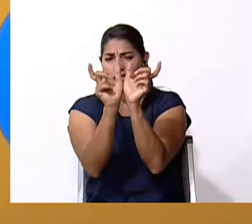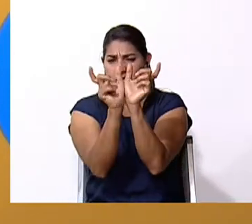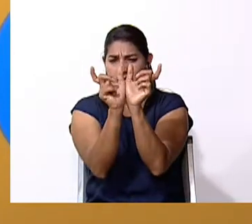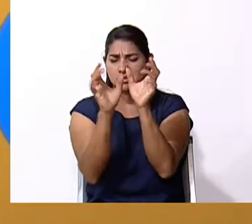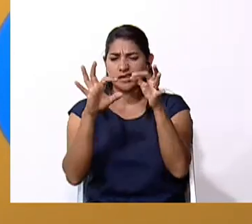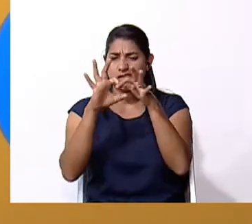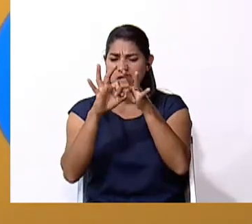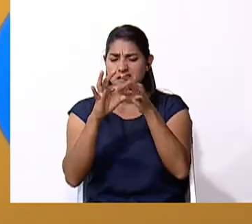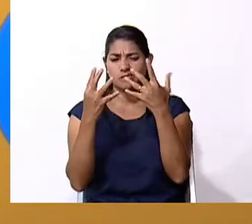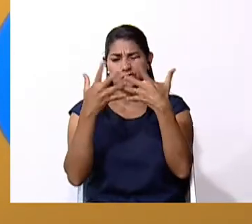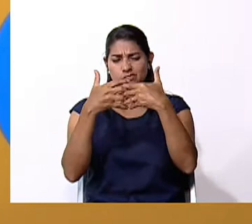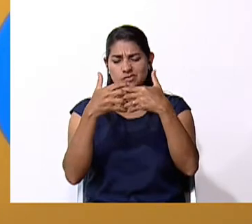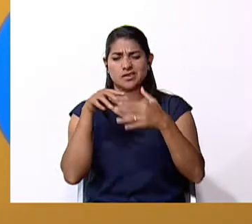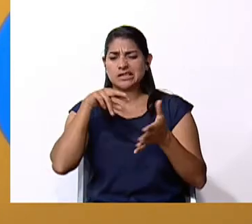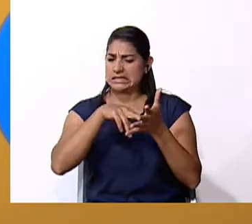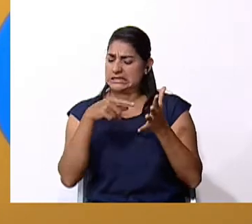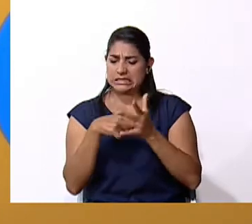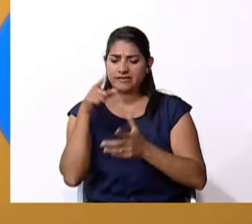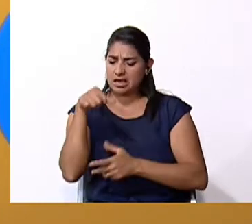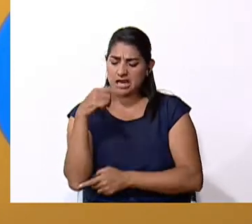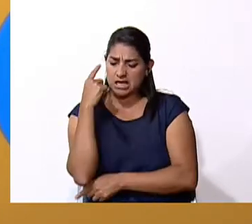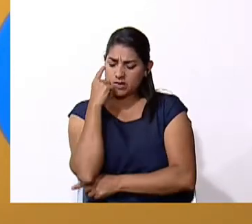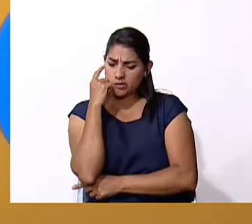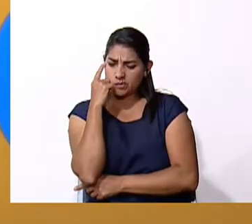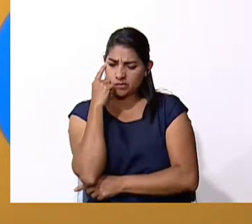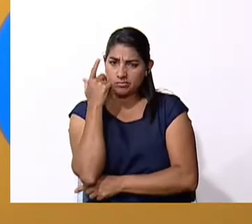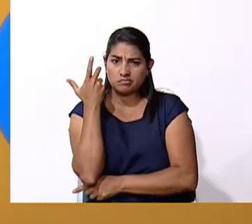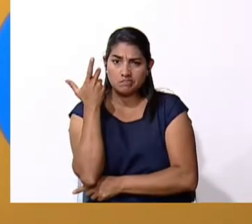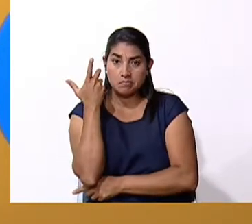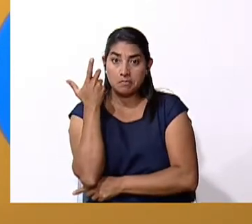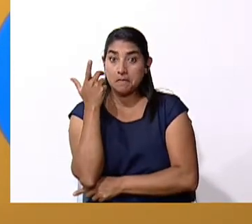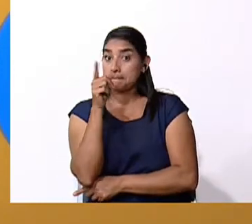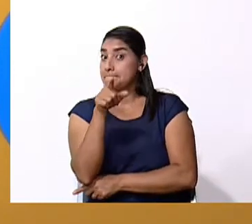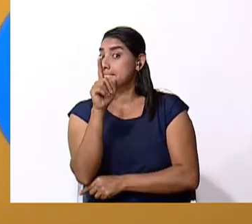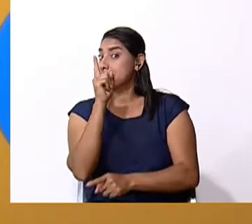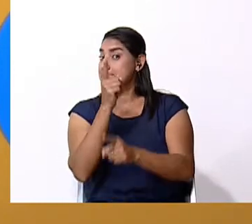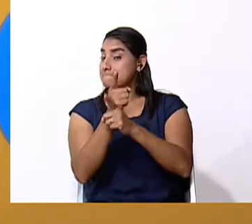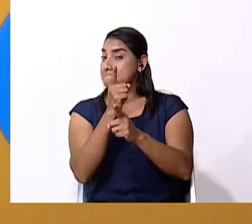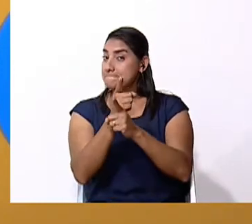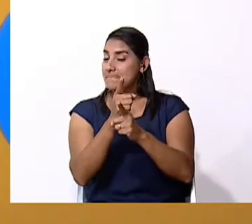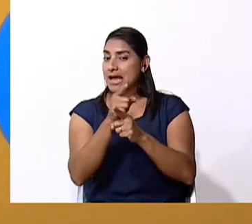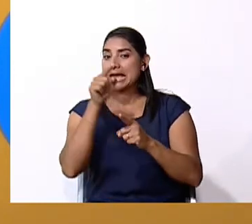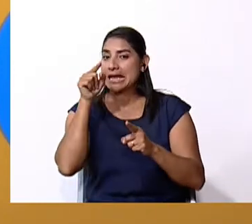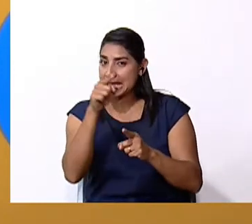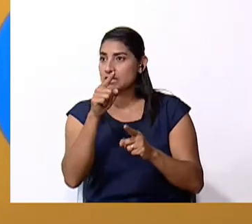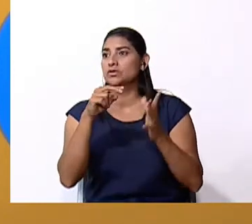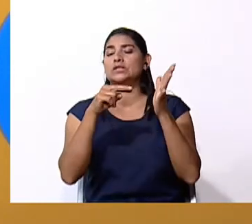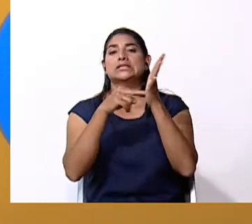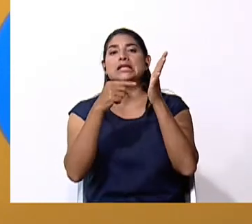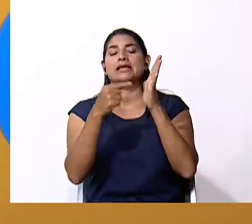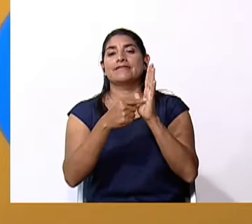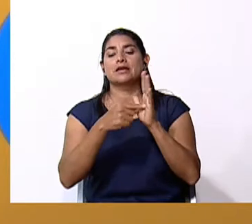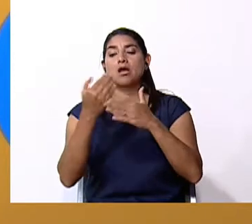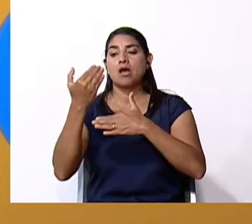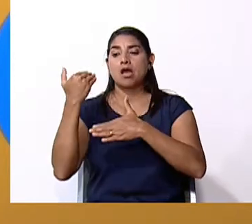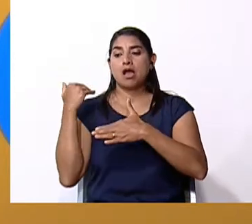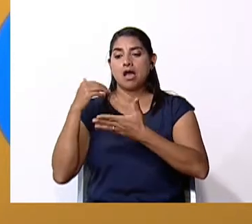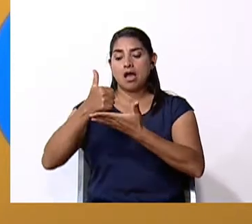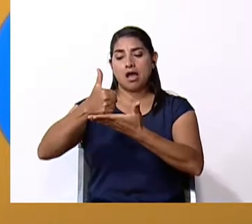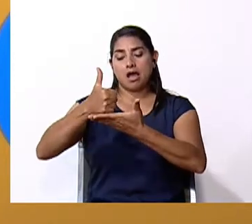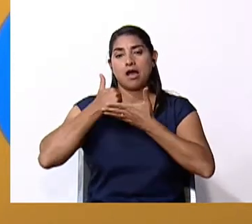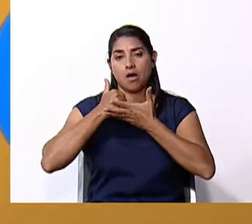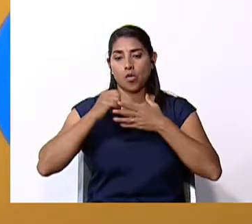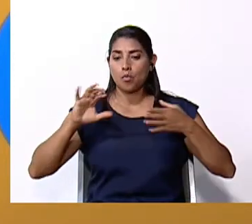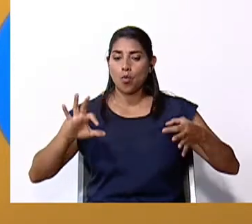¿A qué hace referencia ese concepto? Muy bien. Eso es precisamente, nos va a servir